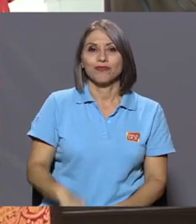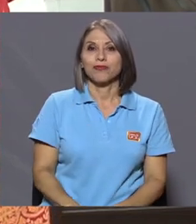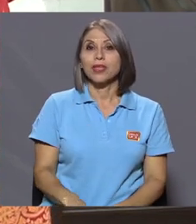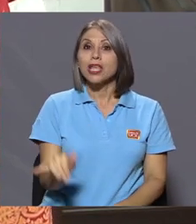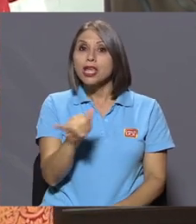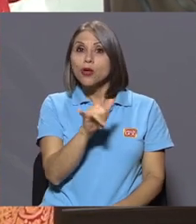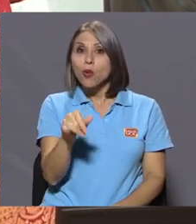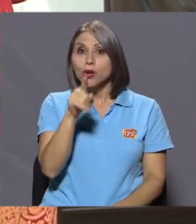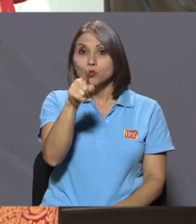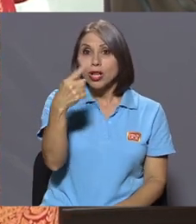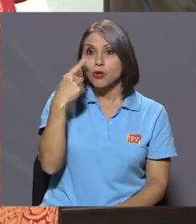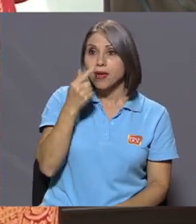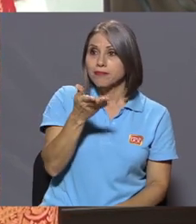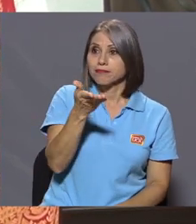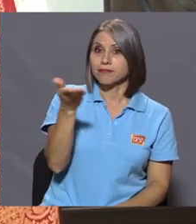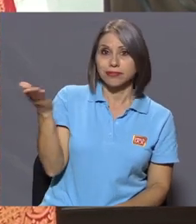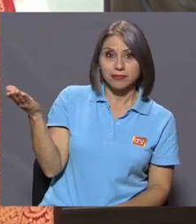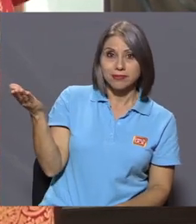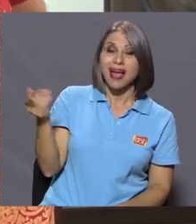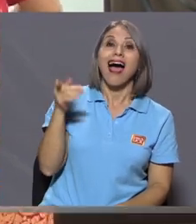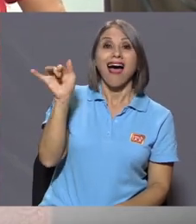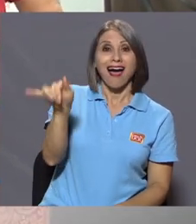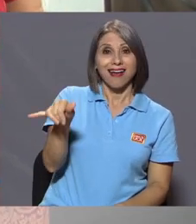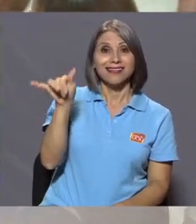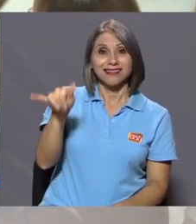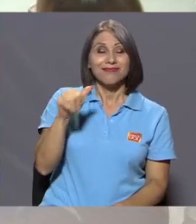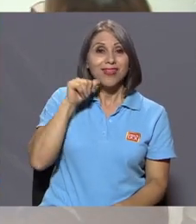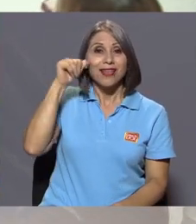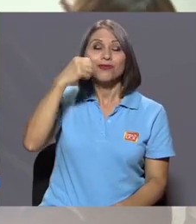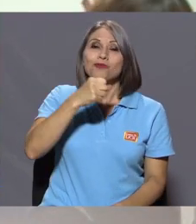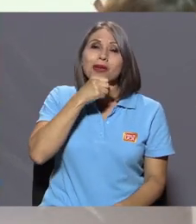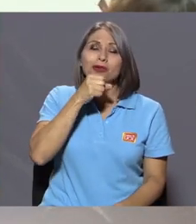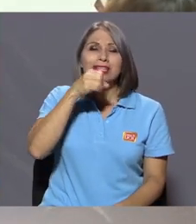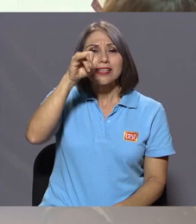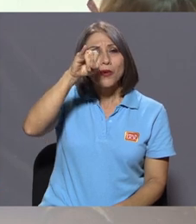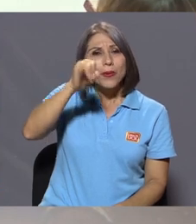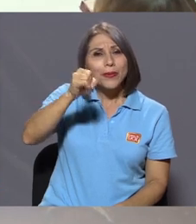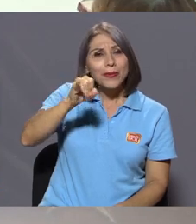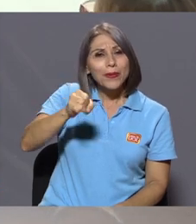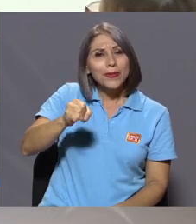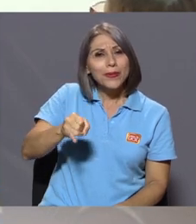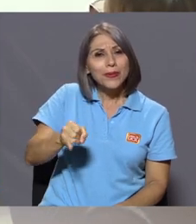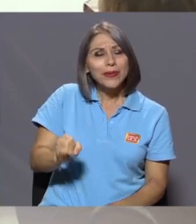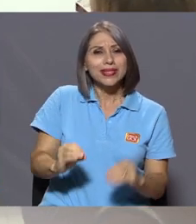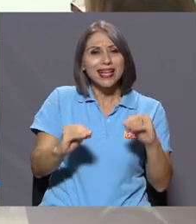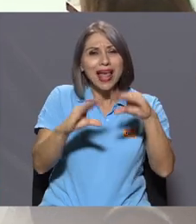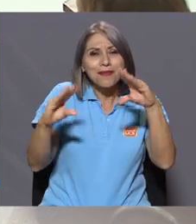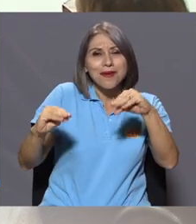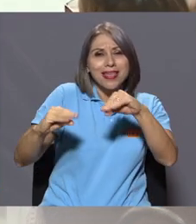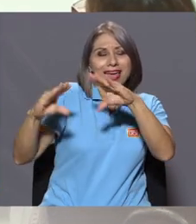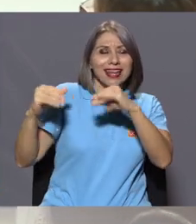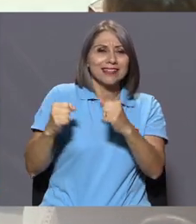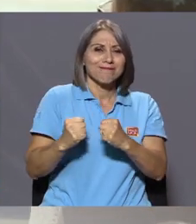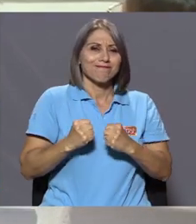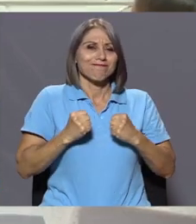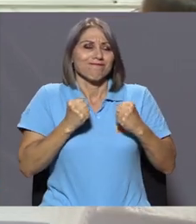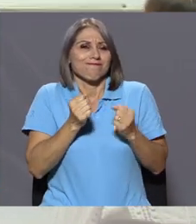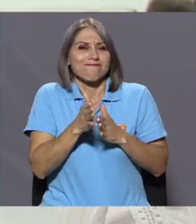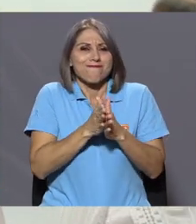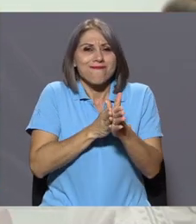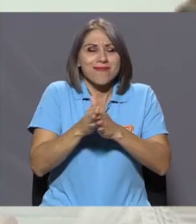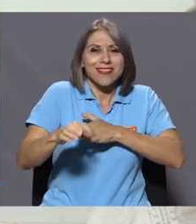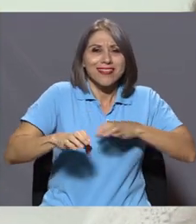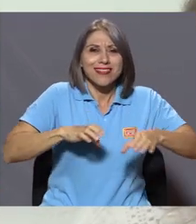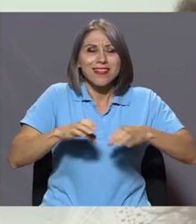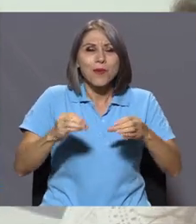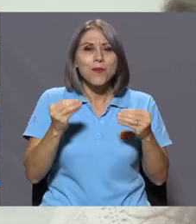Así como usted los ve, así pasan estos adultos mayores todos los jueves por las mañanas, llenos de energía, de vitalidad